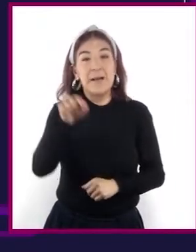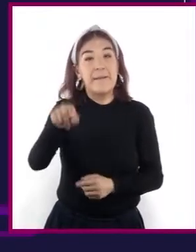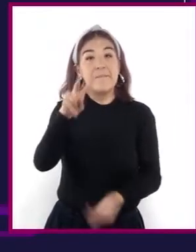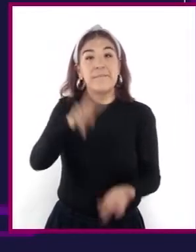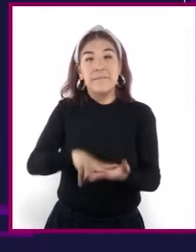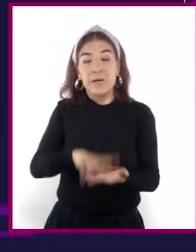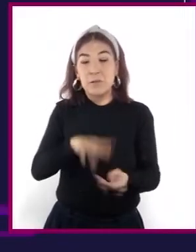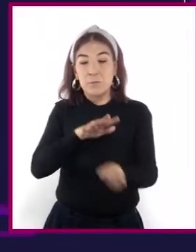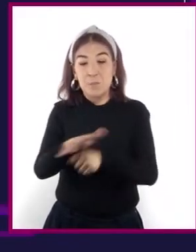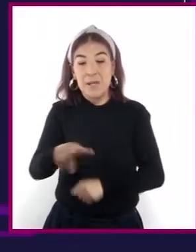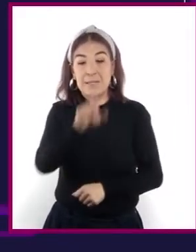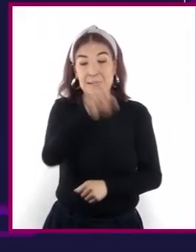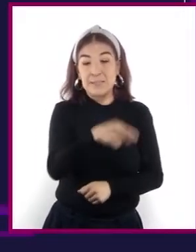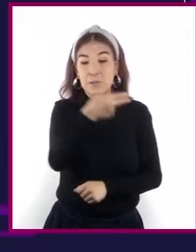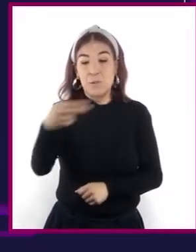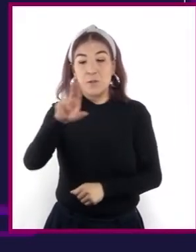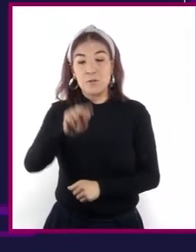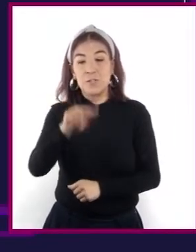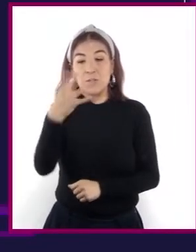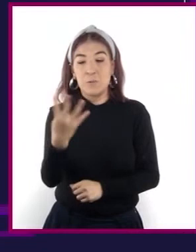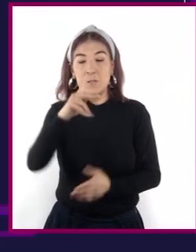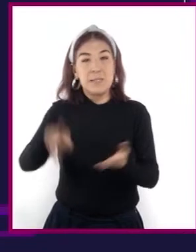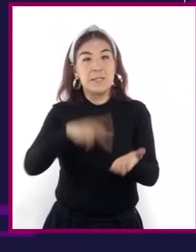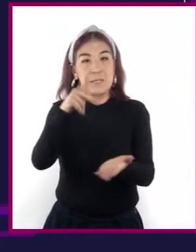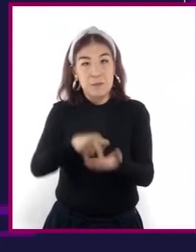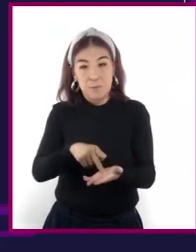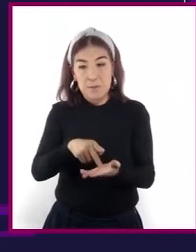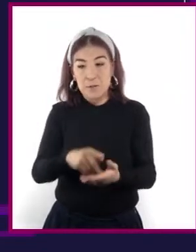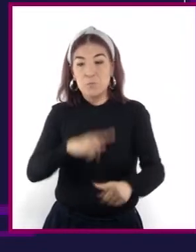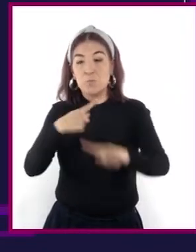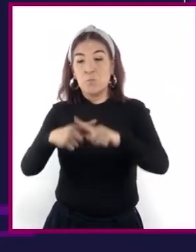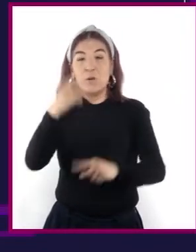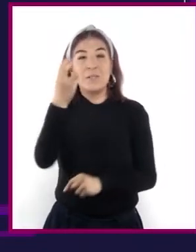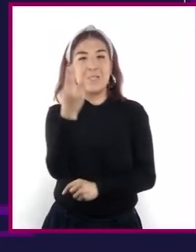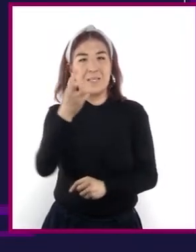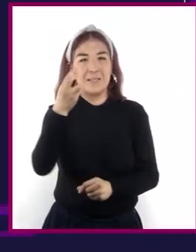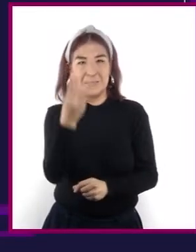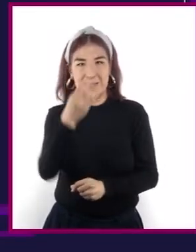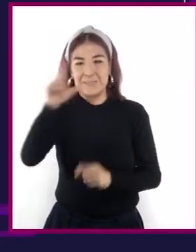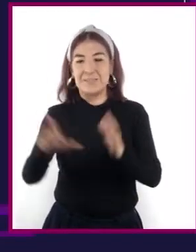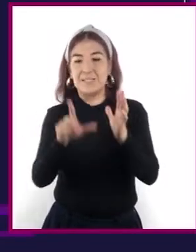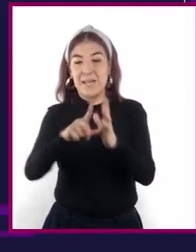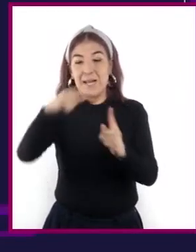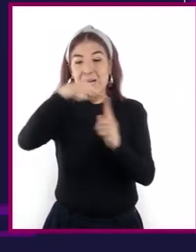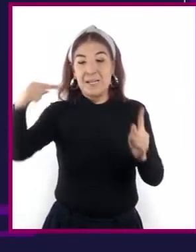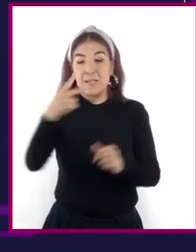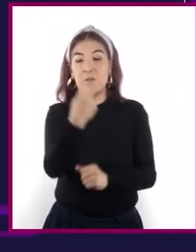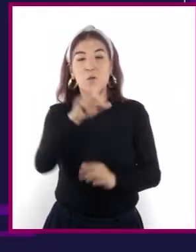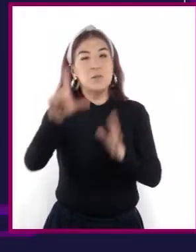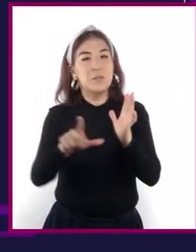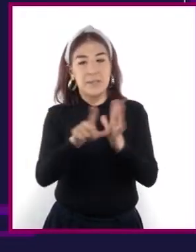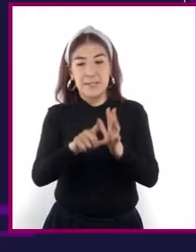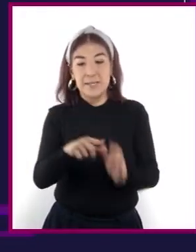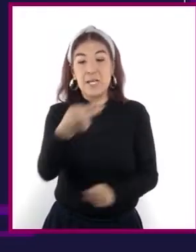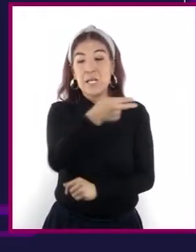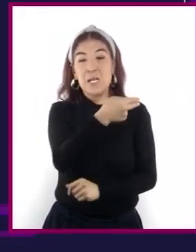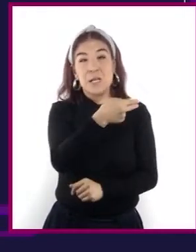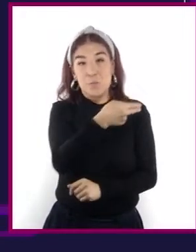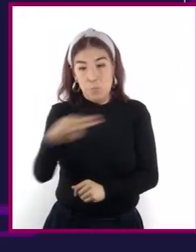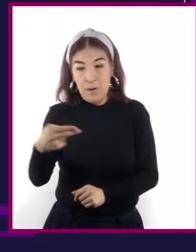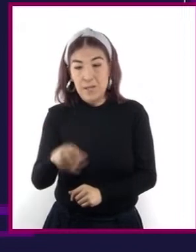tiene que X es igual a 84 kilómetros por 3 litros entre 2 litros, que es igual